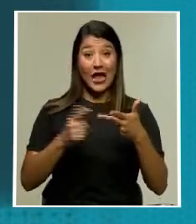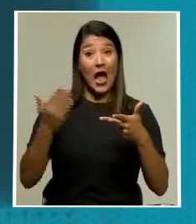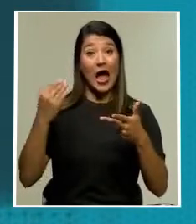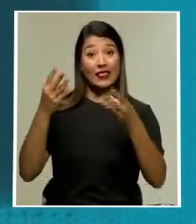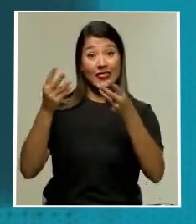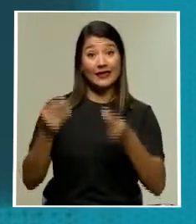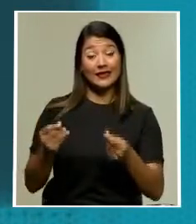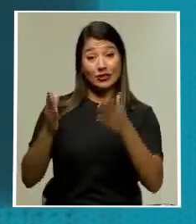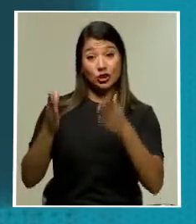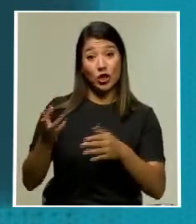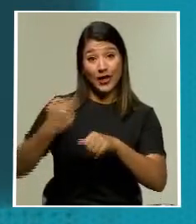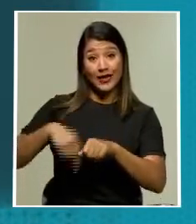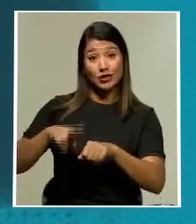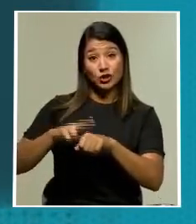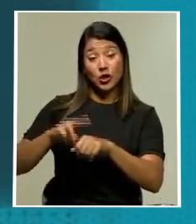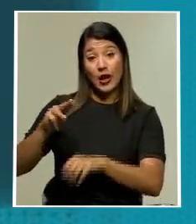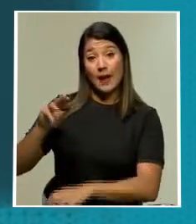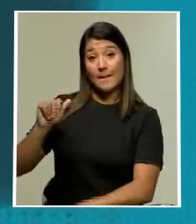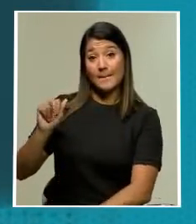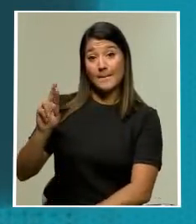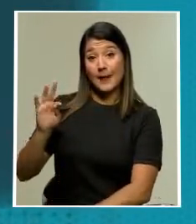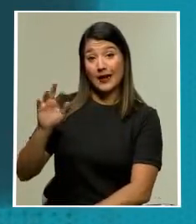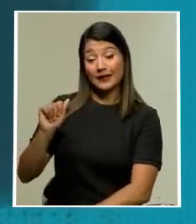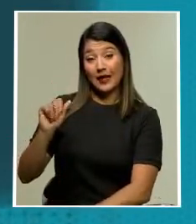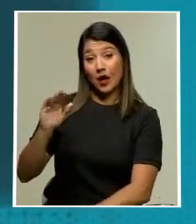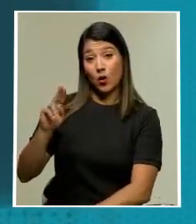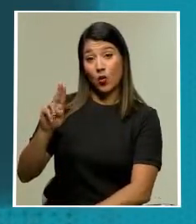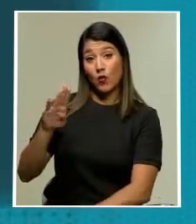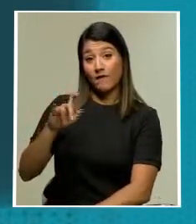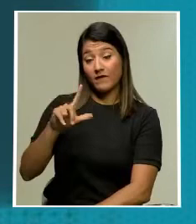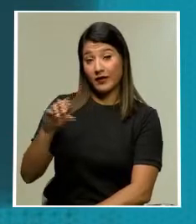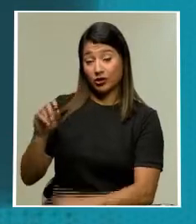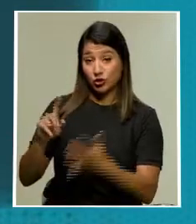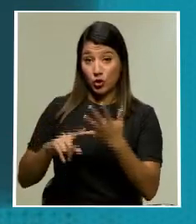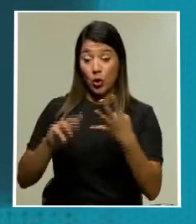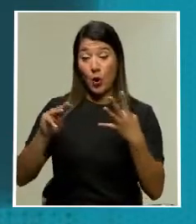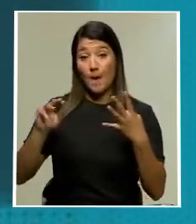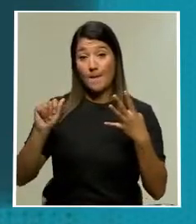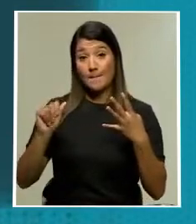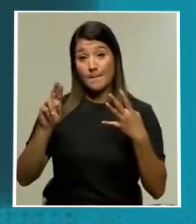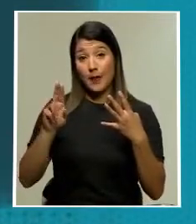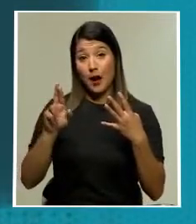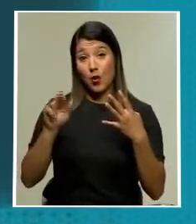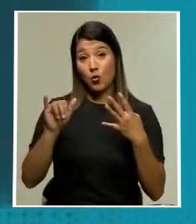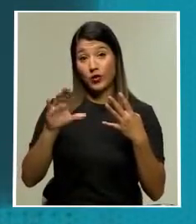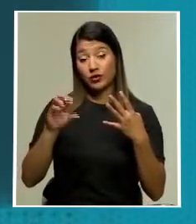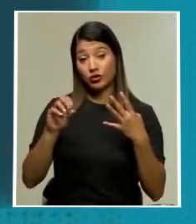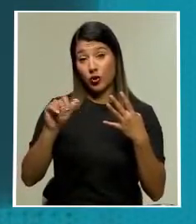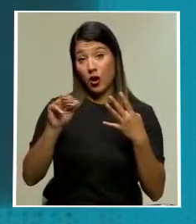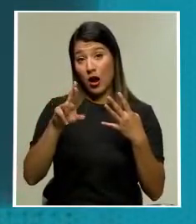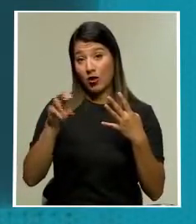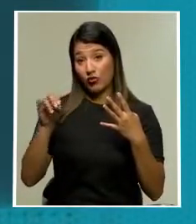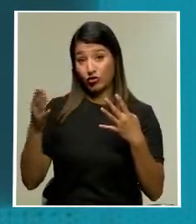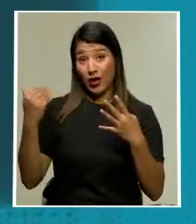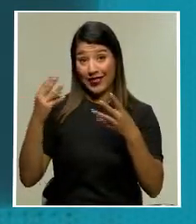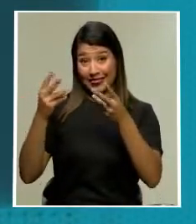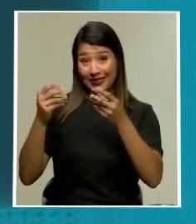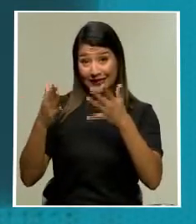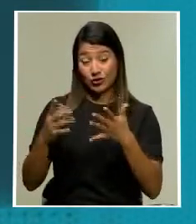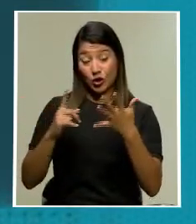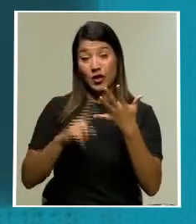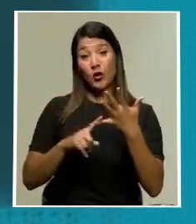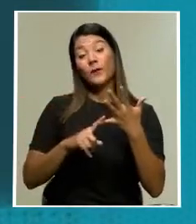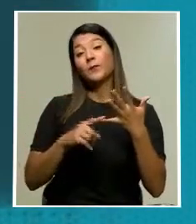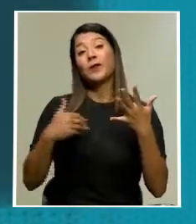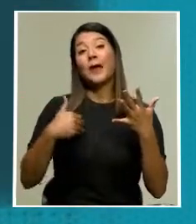tesorera nacional Marta Cubillo, Mauricio Arroyo, ex subtesorero nacional, y Sergio Alfaro, exministro de la